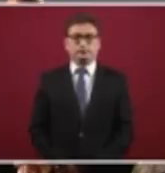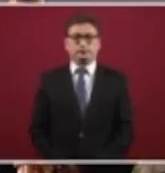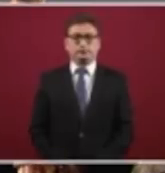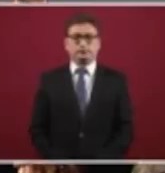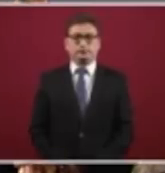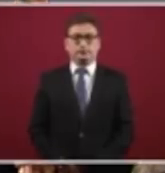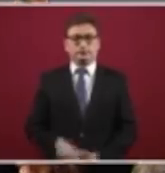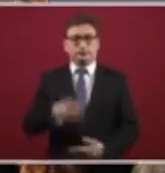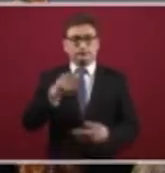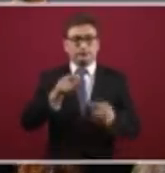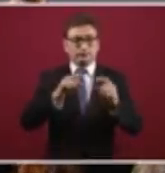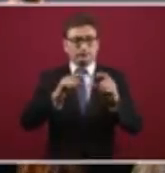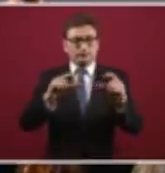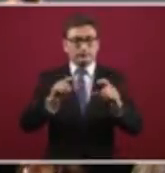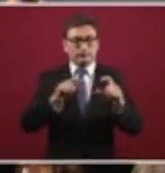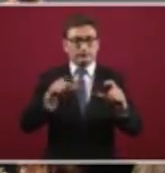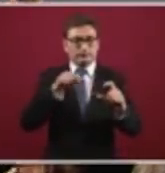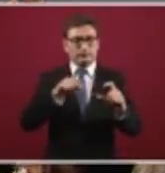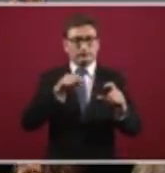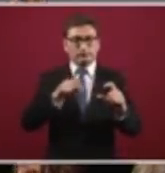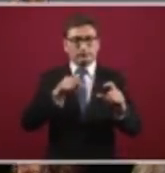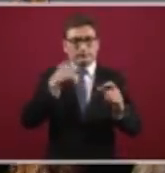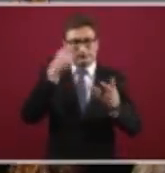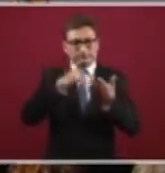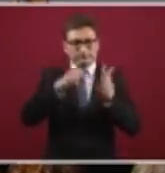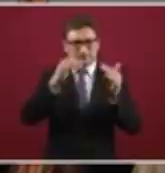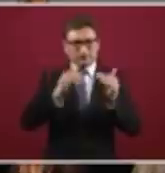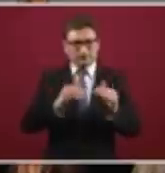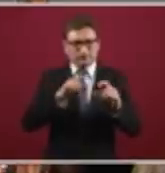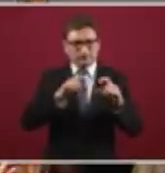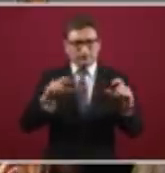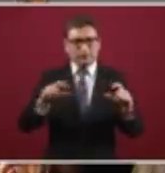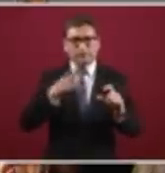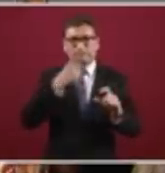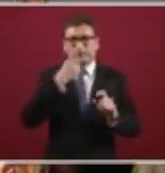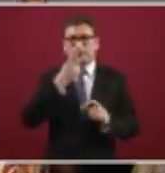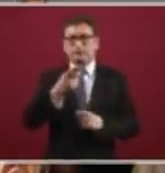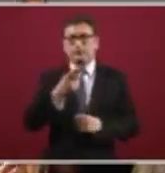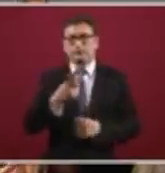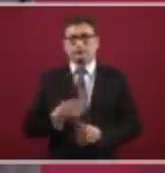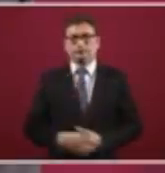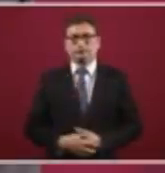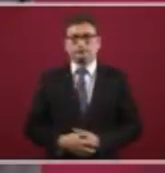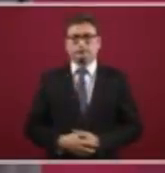hay un párrafo yo creo que es que sigue nos dice que